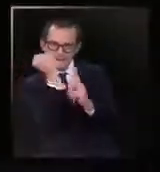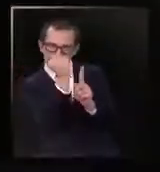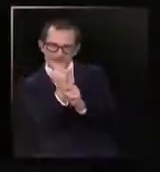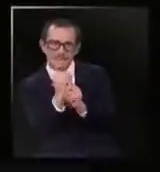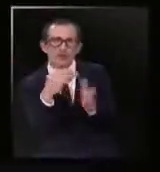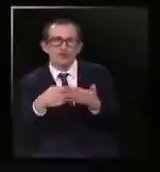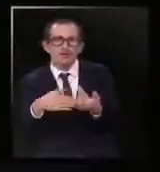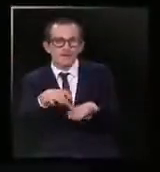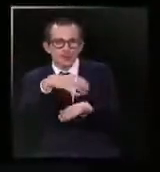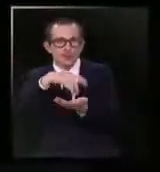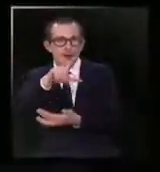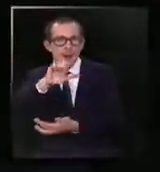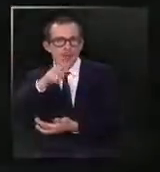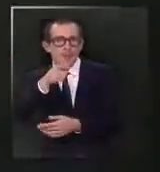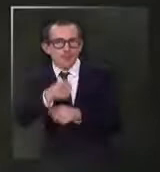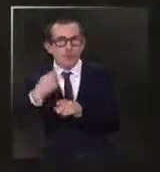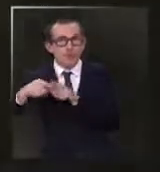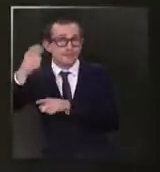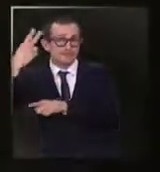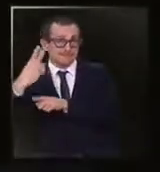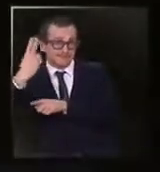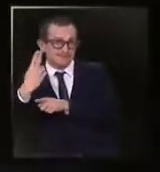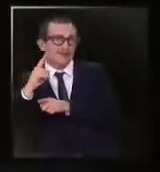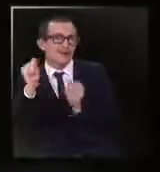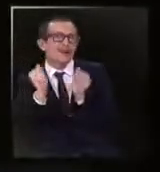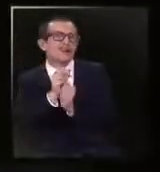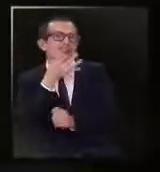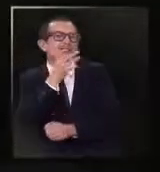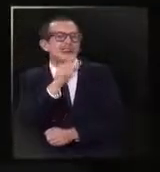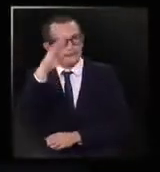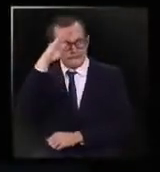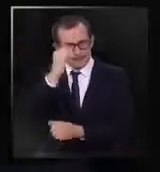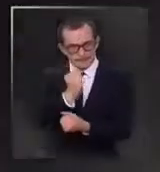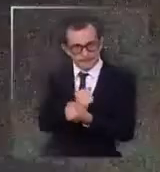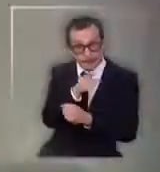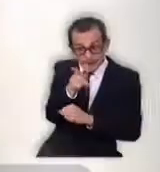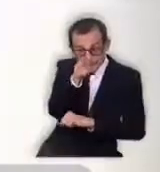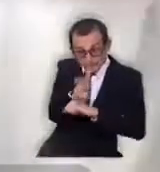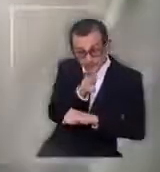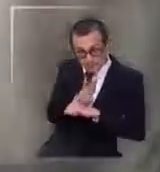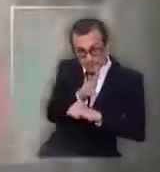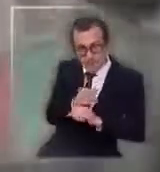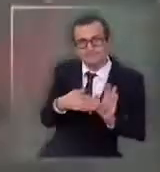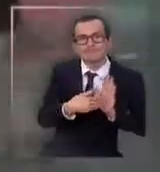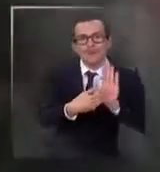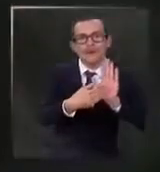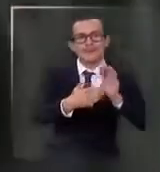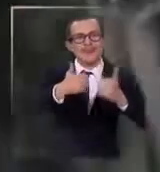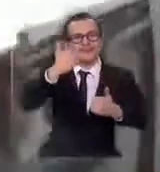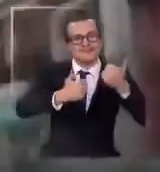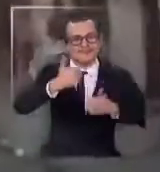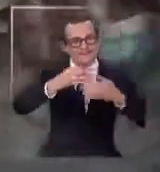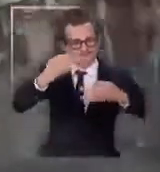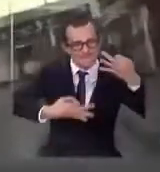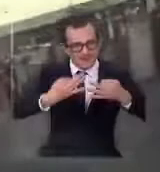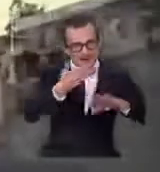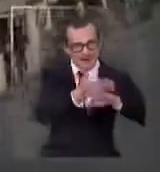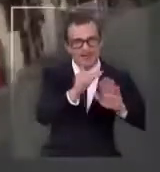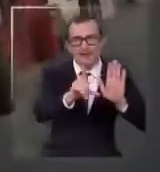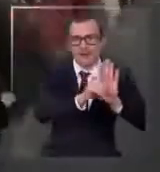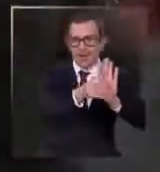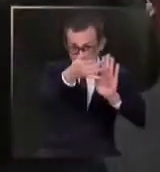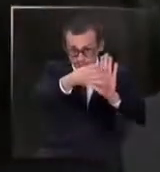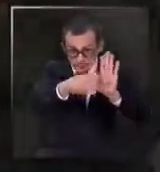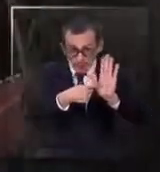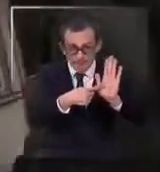Legua, un pistolero más, según la policía. El registro permite acreditar ante el tribunal que la detención es legal y que no tiene